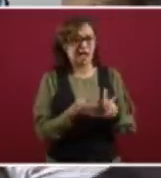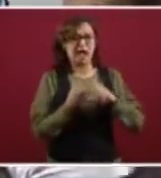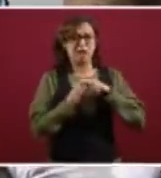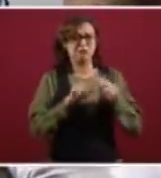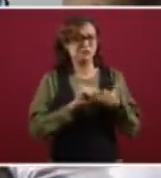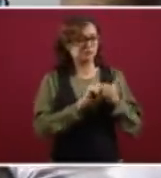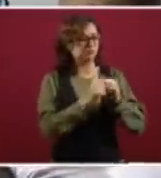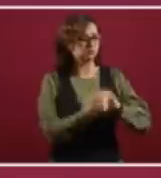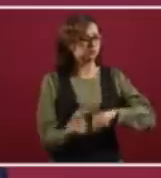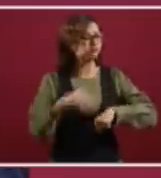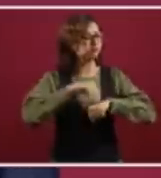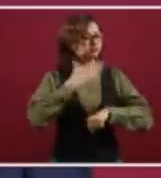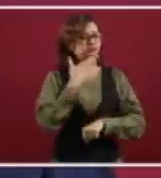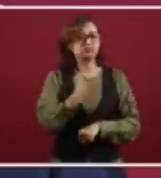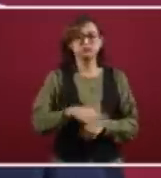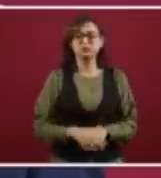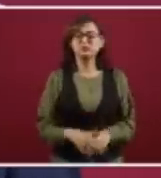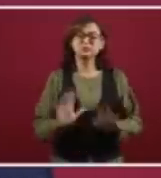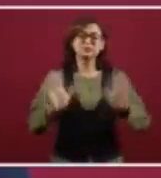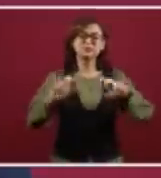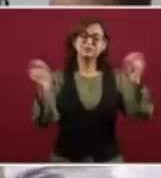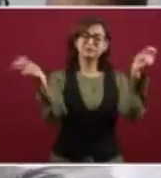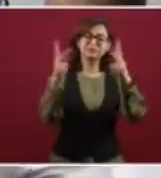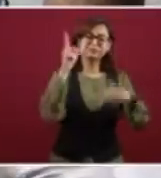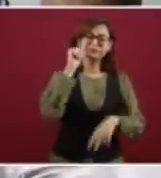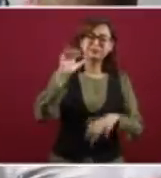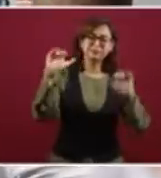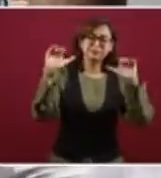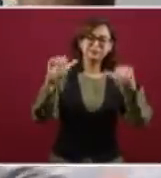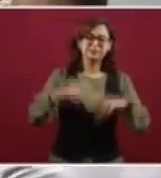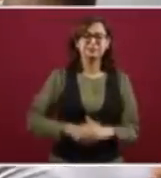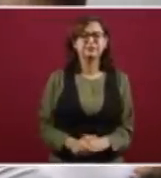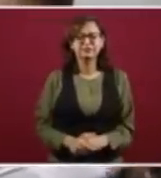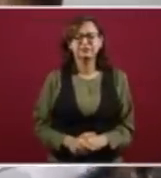se están portando muy bien ya. Muy bien, ahí nos vemos mañana. Adiós.